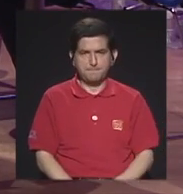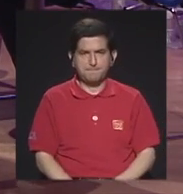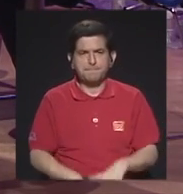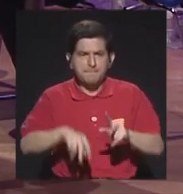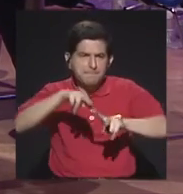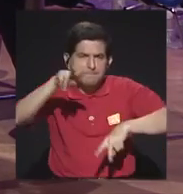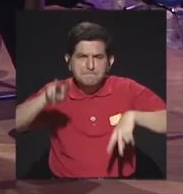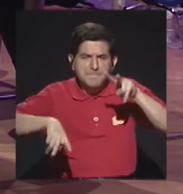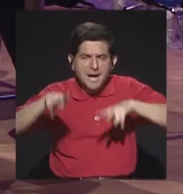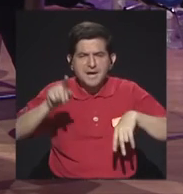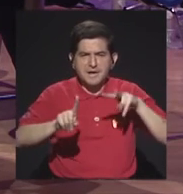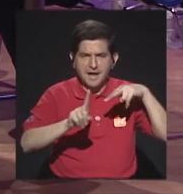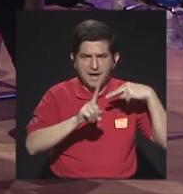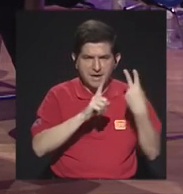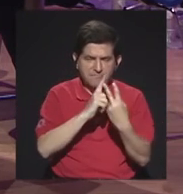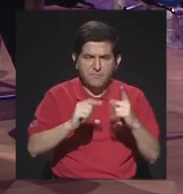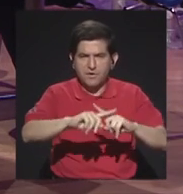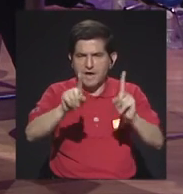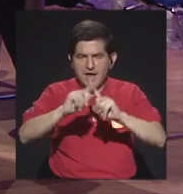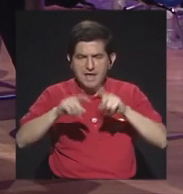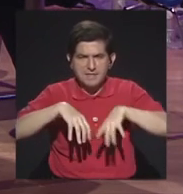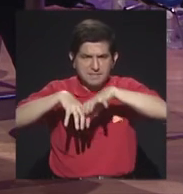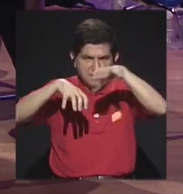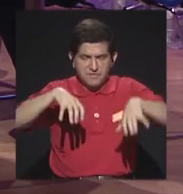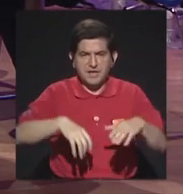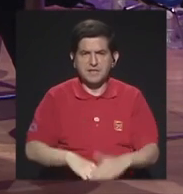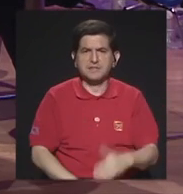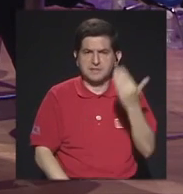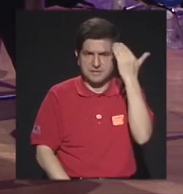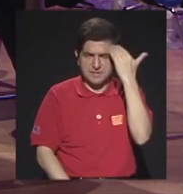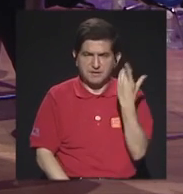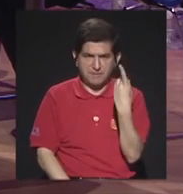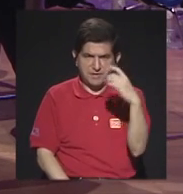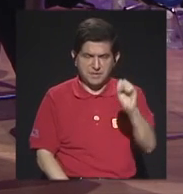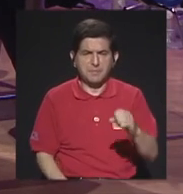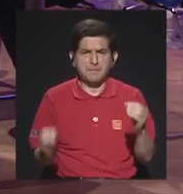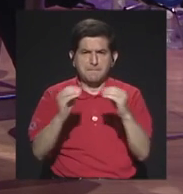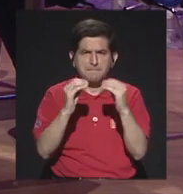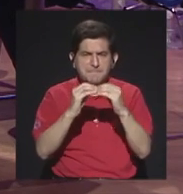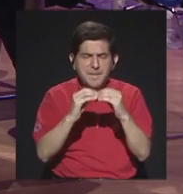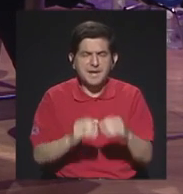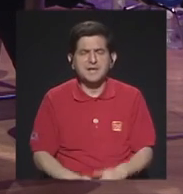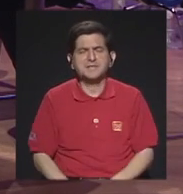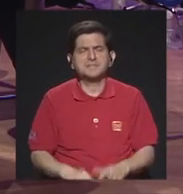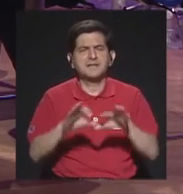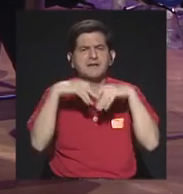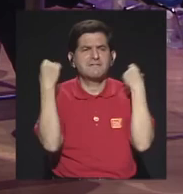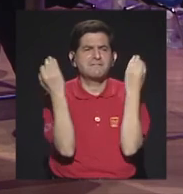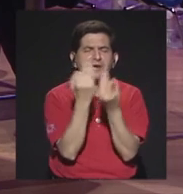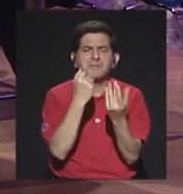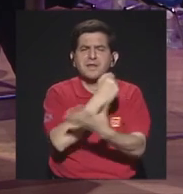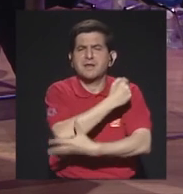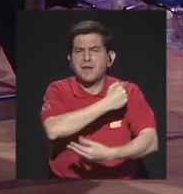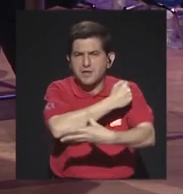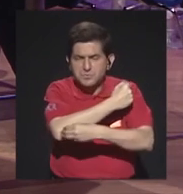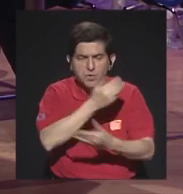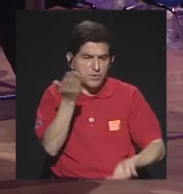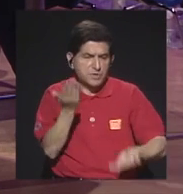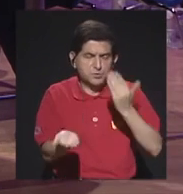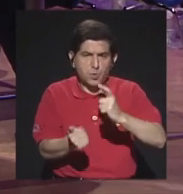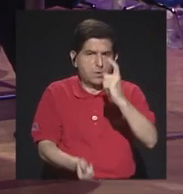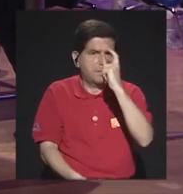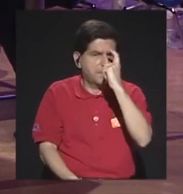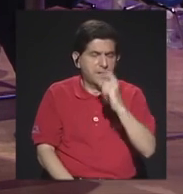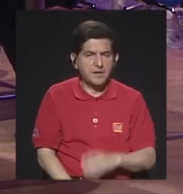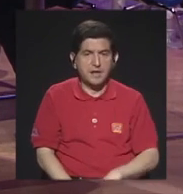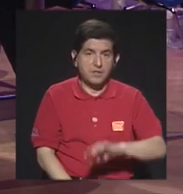los enfoques de las agendas entre los cantones, teniendo en cuenta que Desamparados tienen una mayor cantidad de familia en pobreza que Escazú.